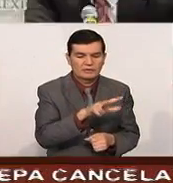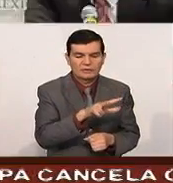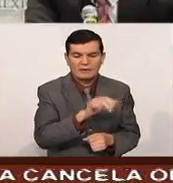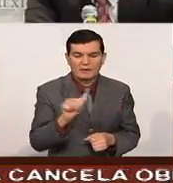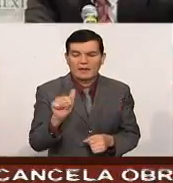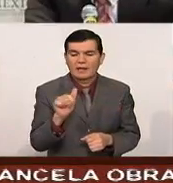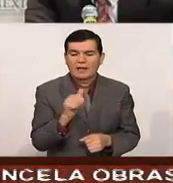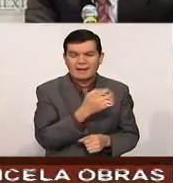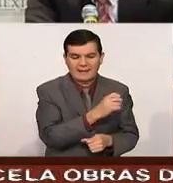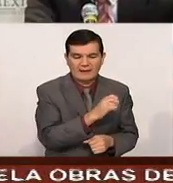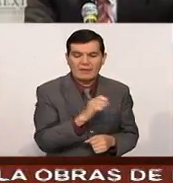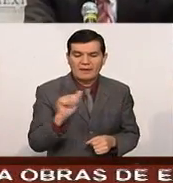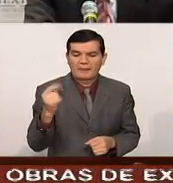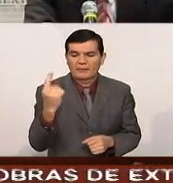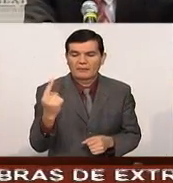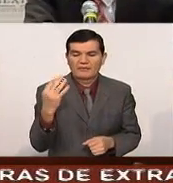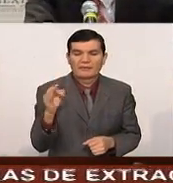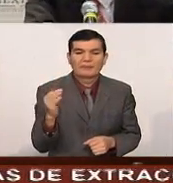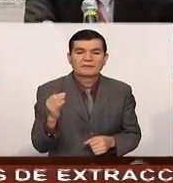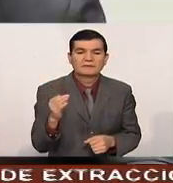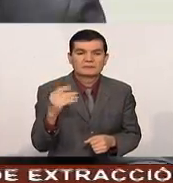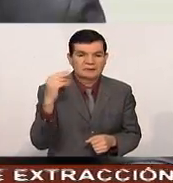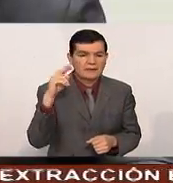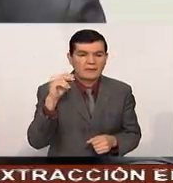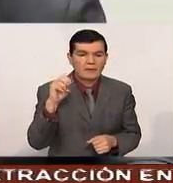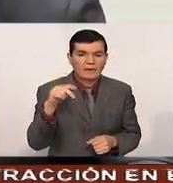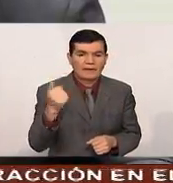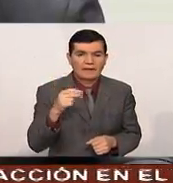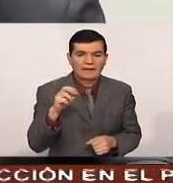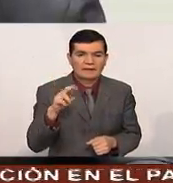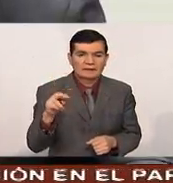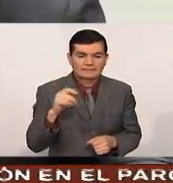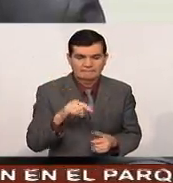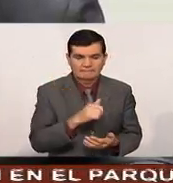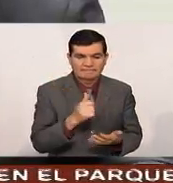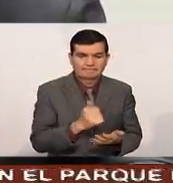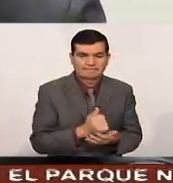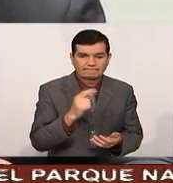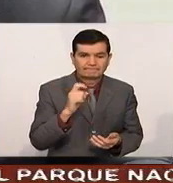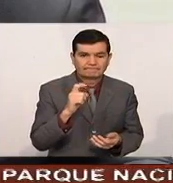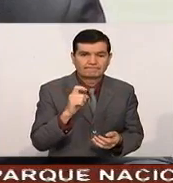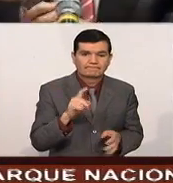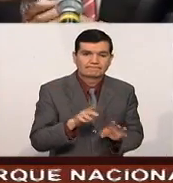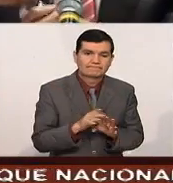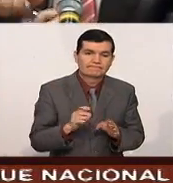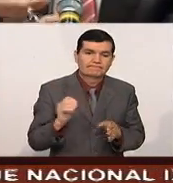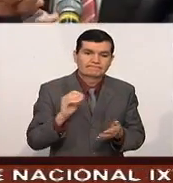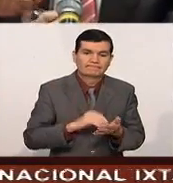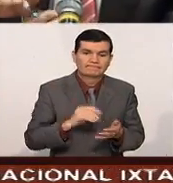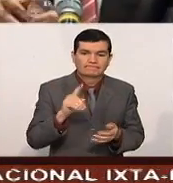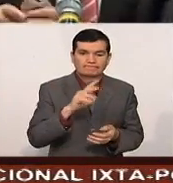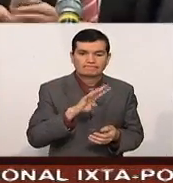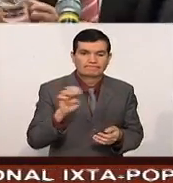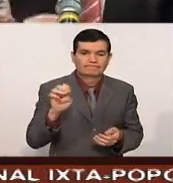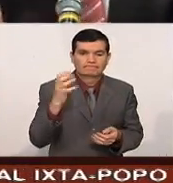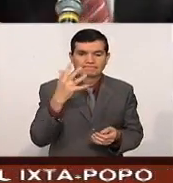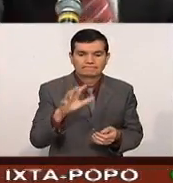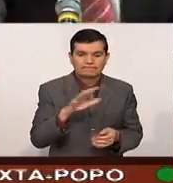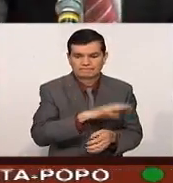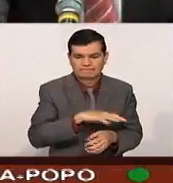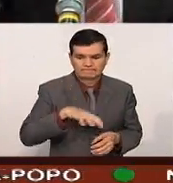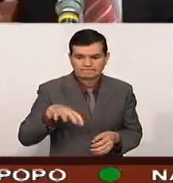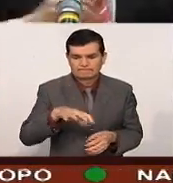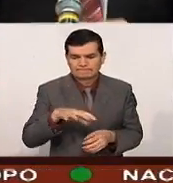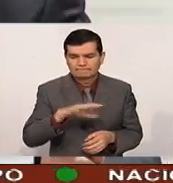al 1 de febrero. Ramón Aguirre, director del Sistema de Aguas de la Ciudad de México, informó que impactará en 410 colonias en la Ciudad